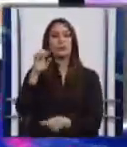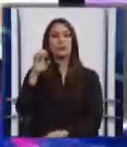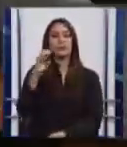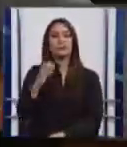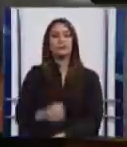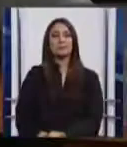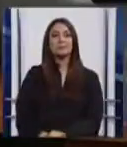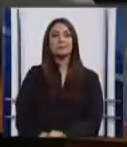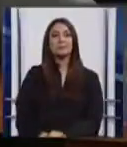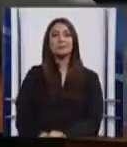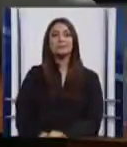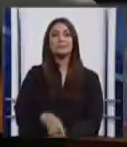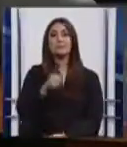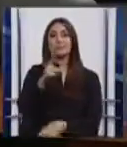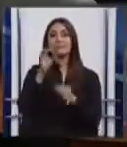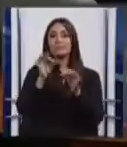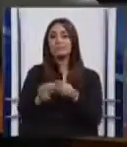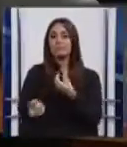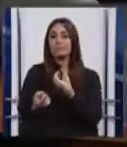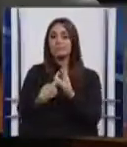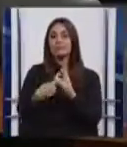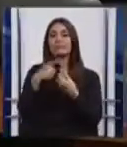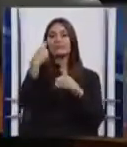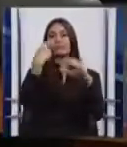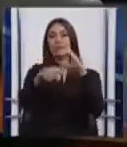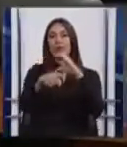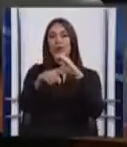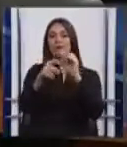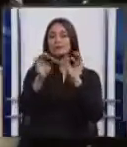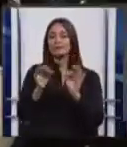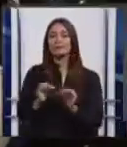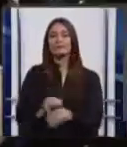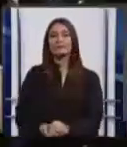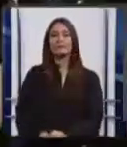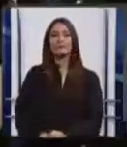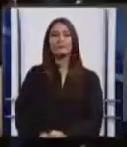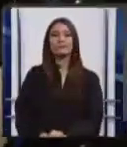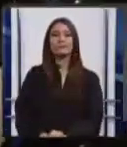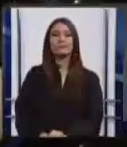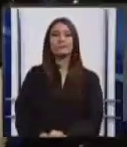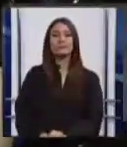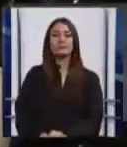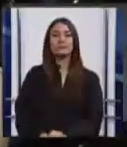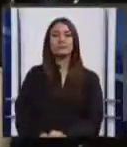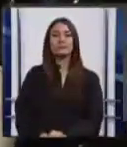www.todaunavida.es. La confirmación de su registro será enviada vía correo electrónico. Santiago Landeta, TC Televisión.